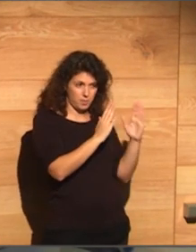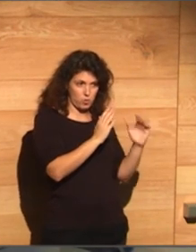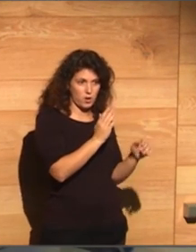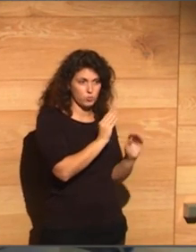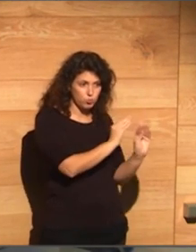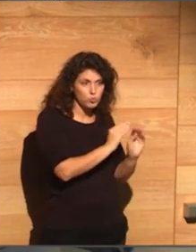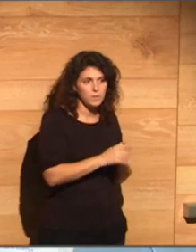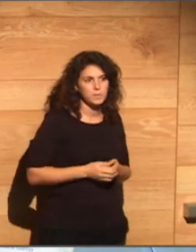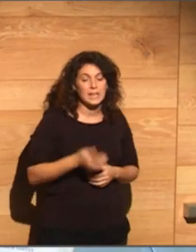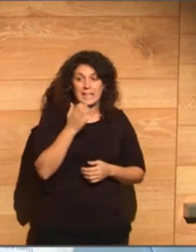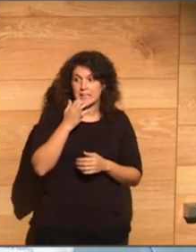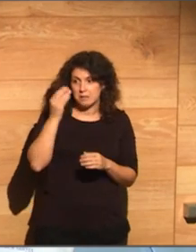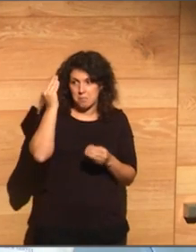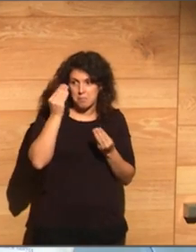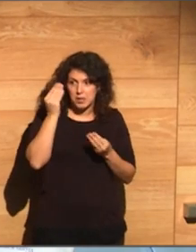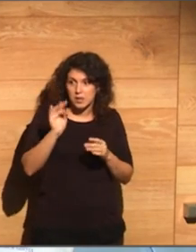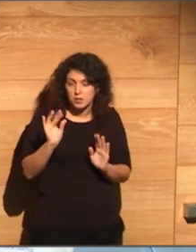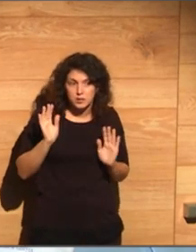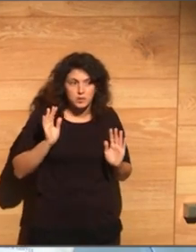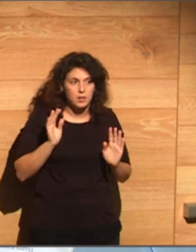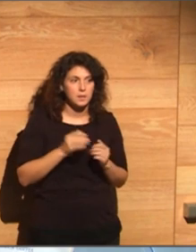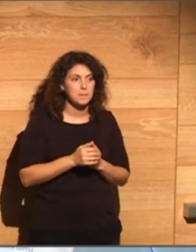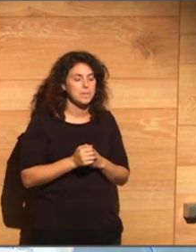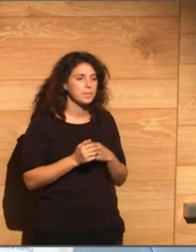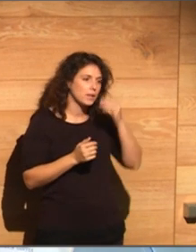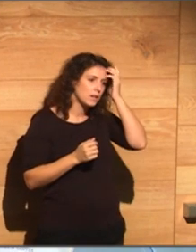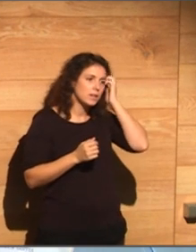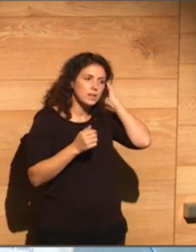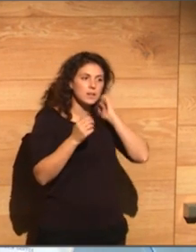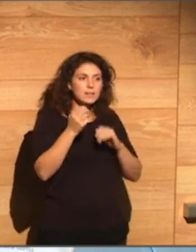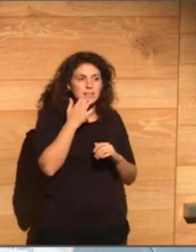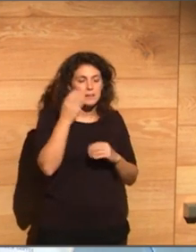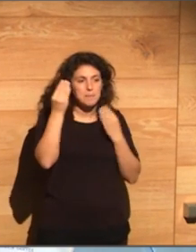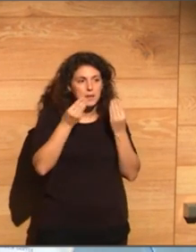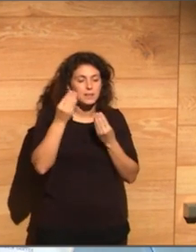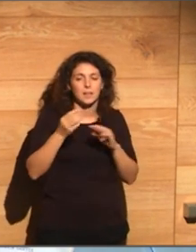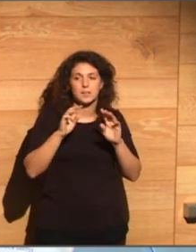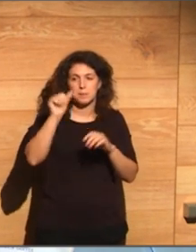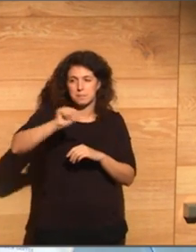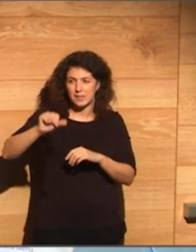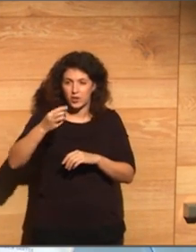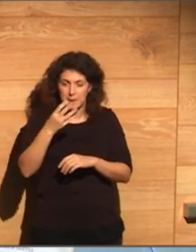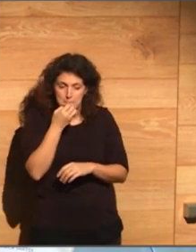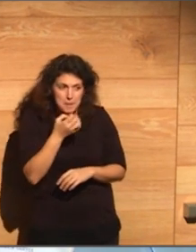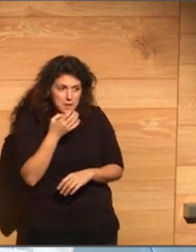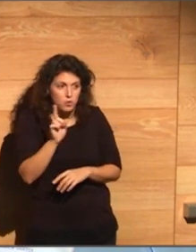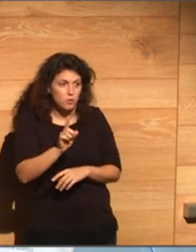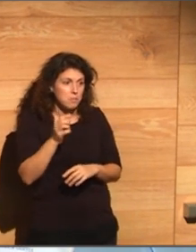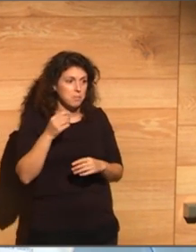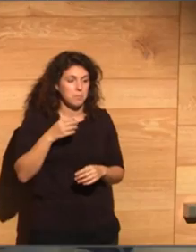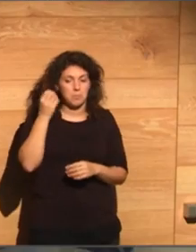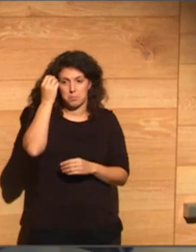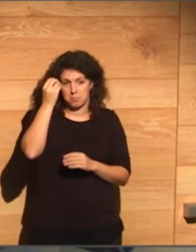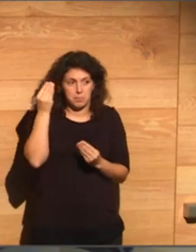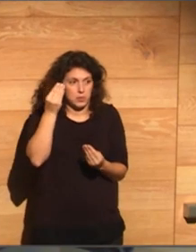normal. Si te lo parece, o sea, si eres crítico y te parece que la trilogía no está bien, pues me parece normal. No,